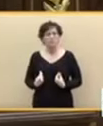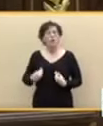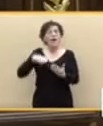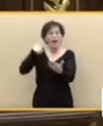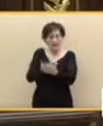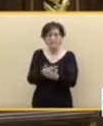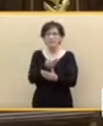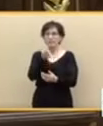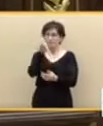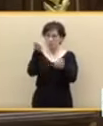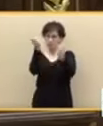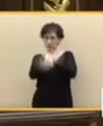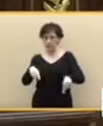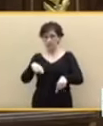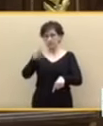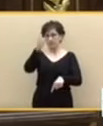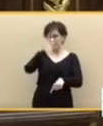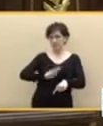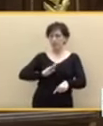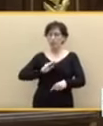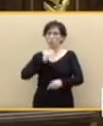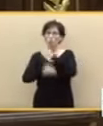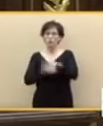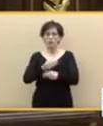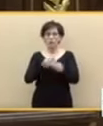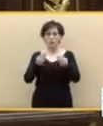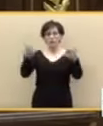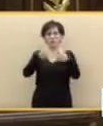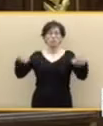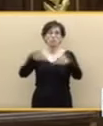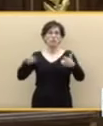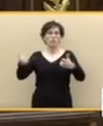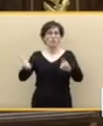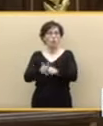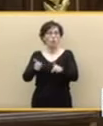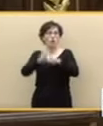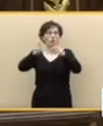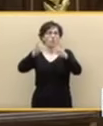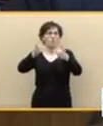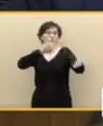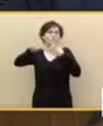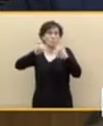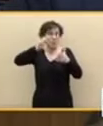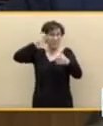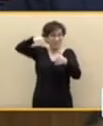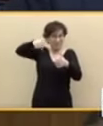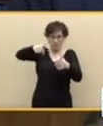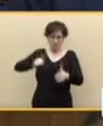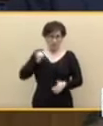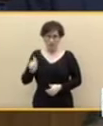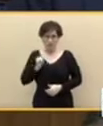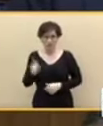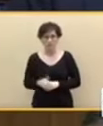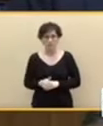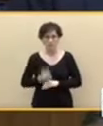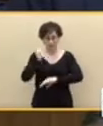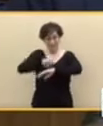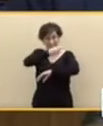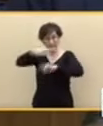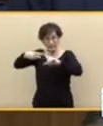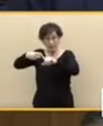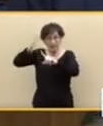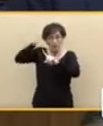de expresiones tan altisonantes como falsas. La sentencia no ha condenado a ningún miembro del